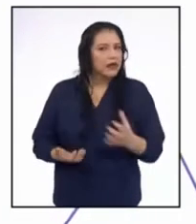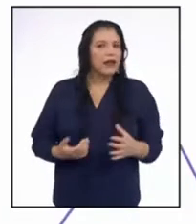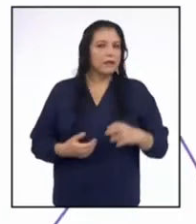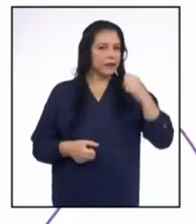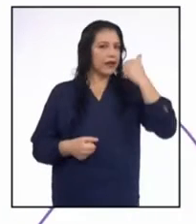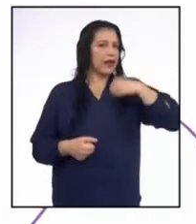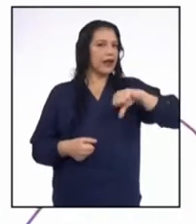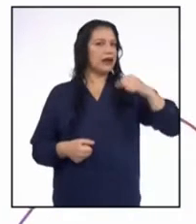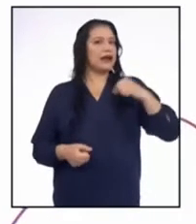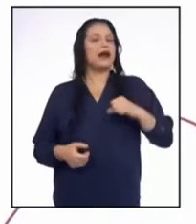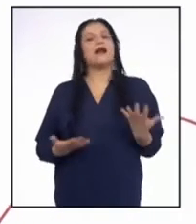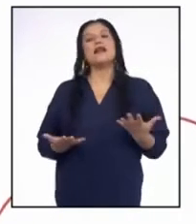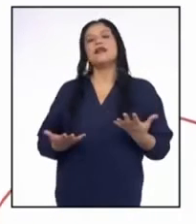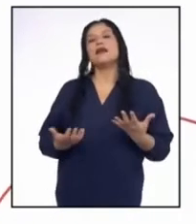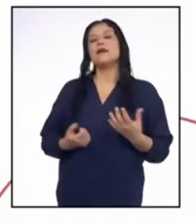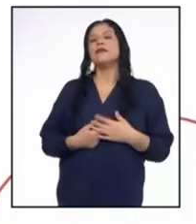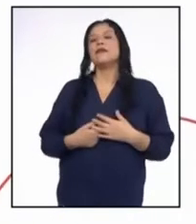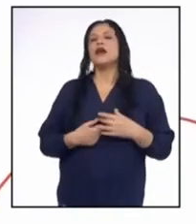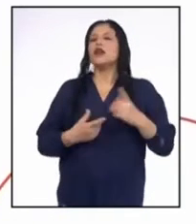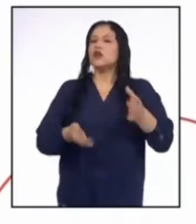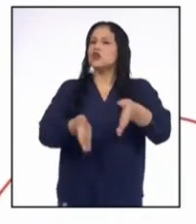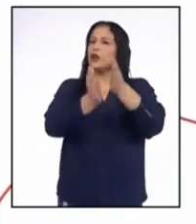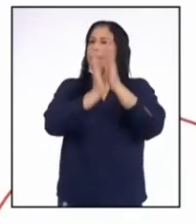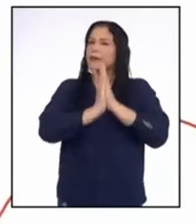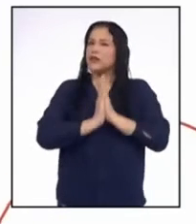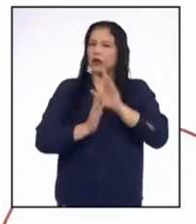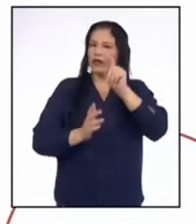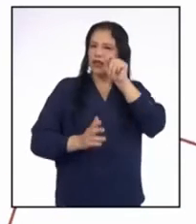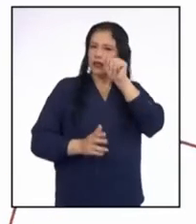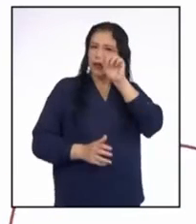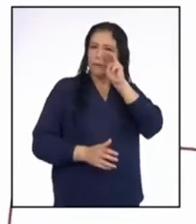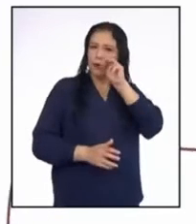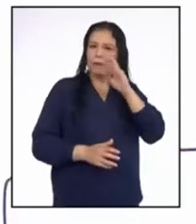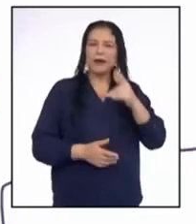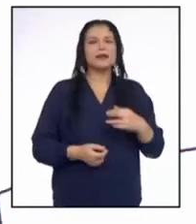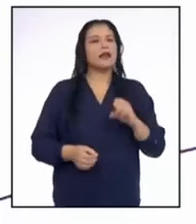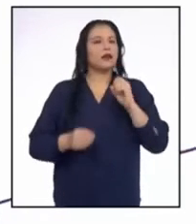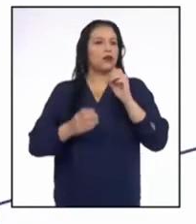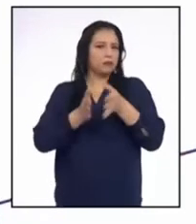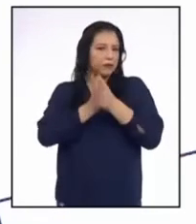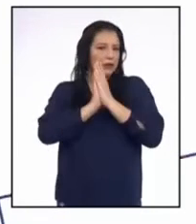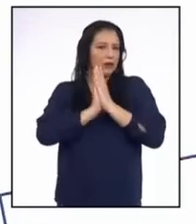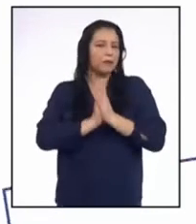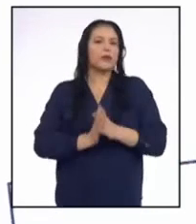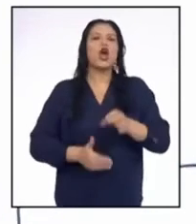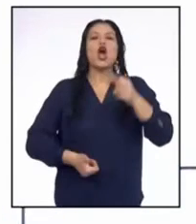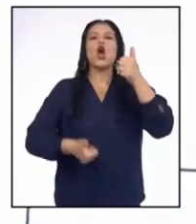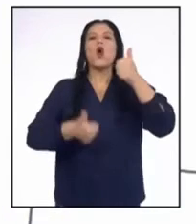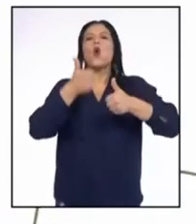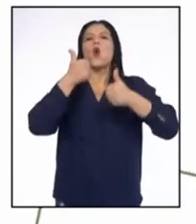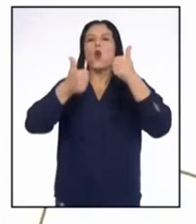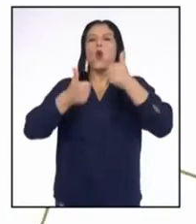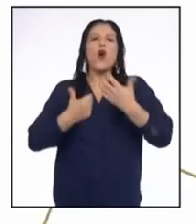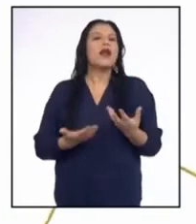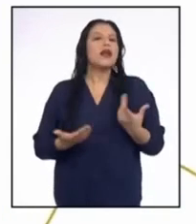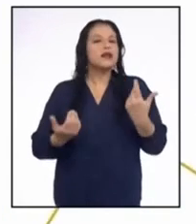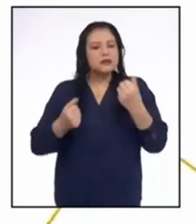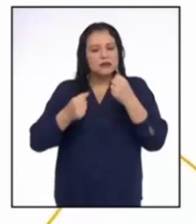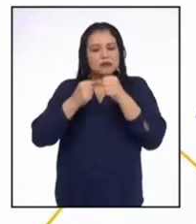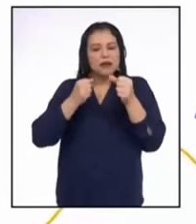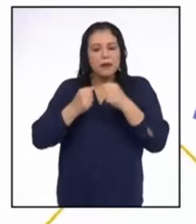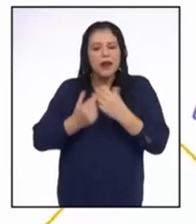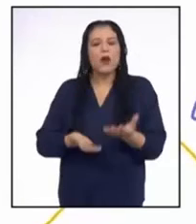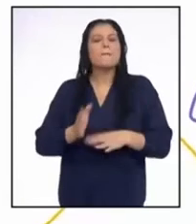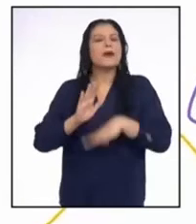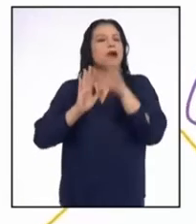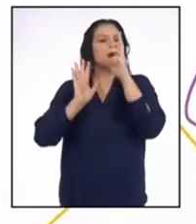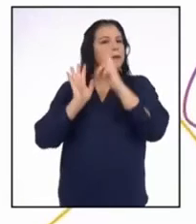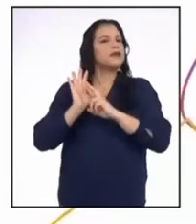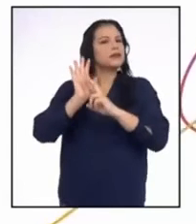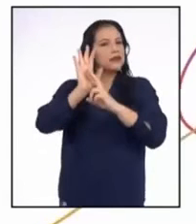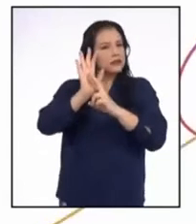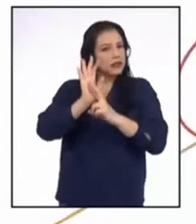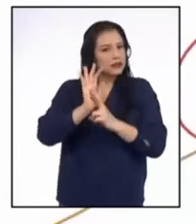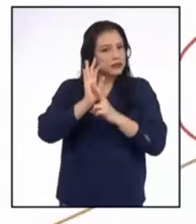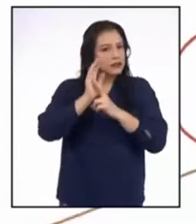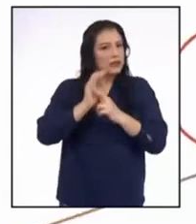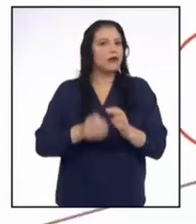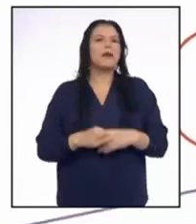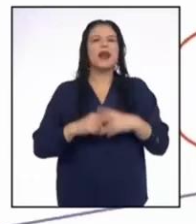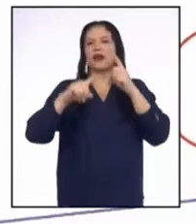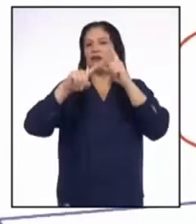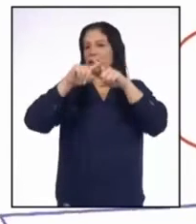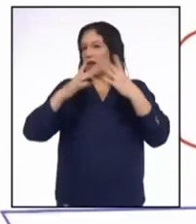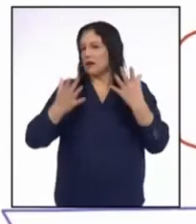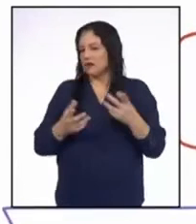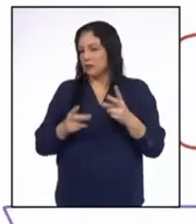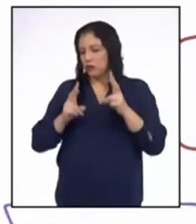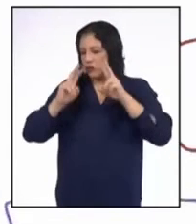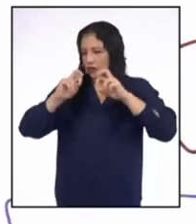alcalde de la municipalidad de Tambopata nos pidió determinar: A. ¿Cuál es el valor más representativo del conjunto de datos para la variable de